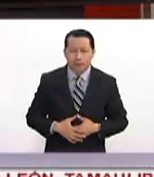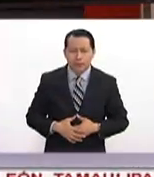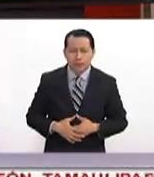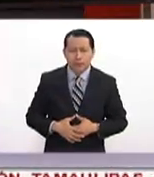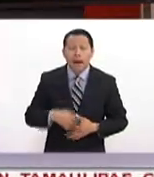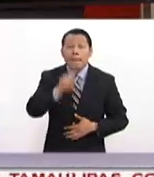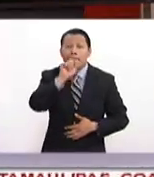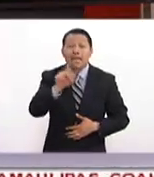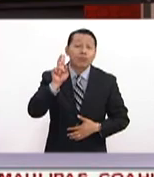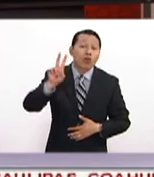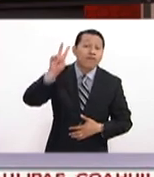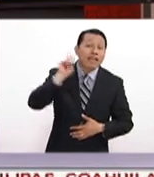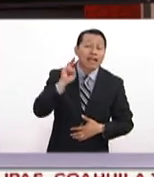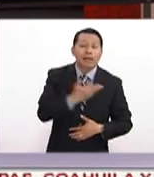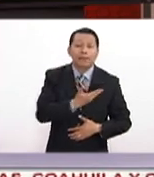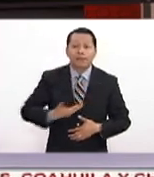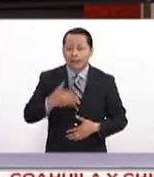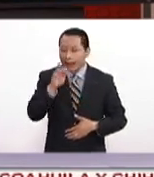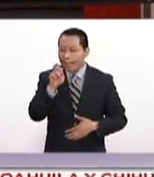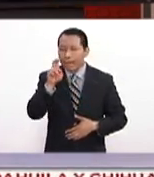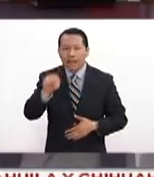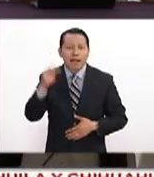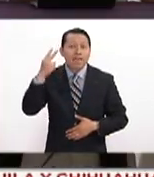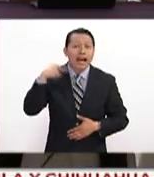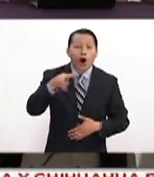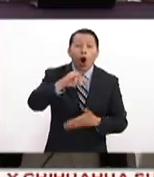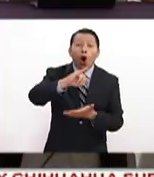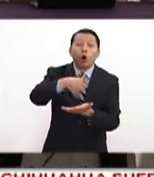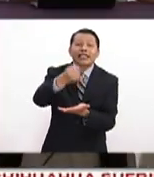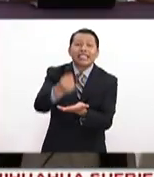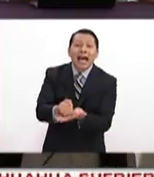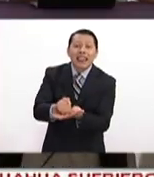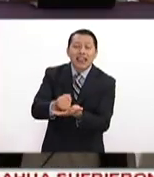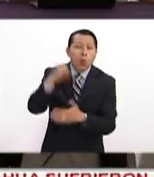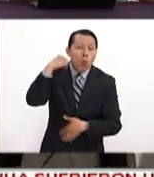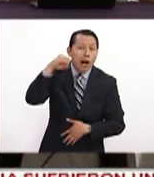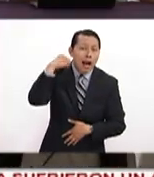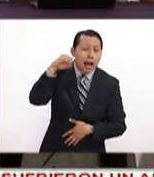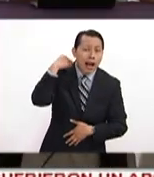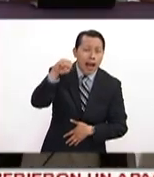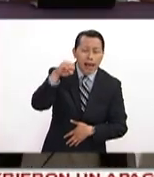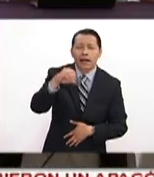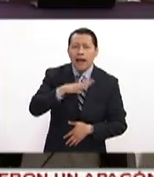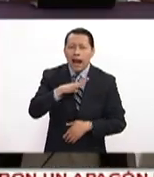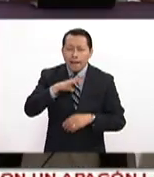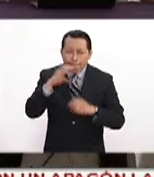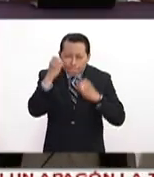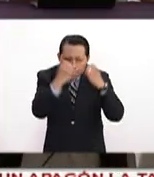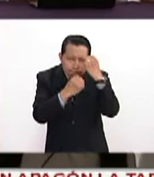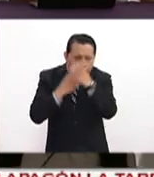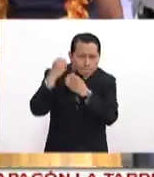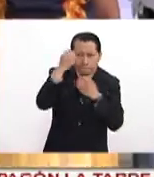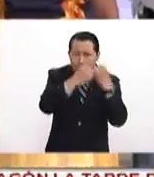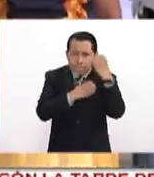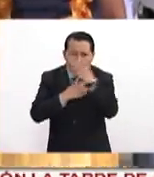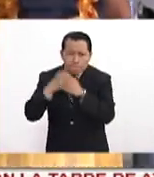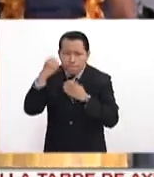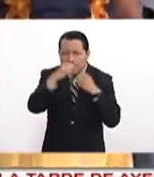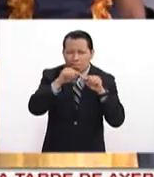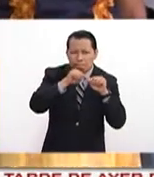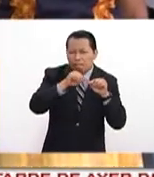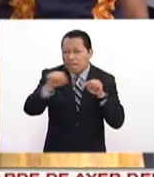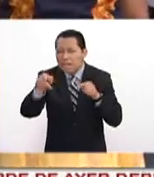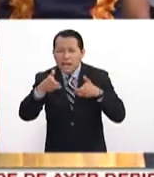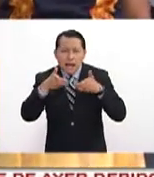Y el mismo viernes el presidente Enrique Peña Nieto viajó a Juchitán, en Oaxaca, para hacer un balance de los daños del sismo. Luego de recorrer